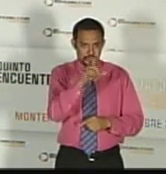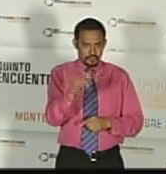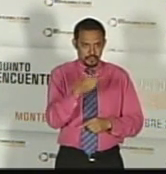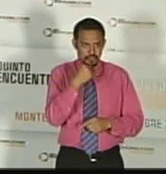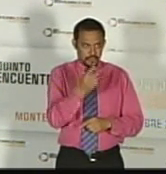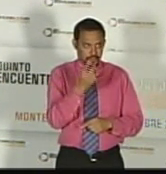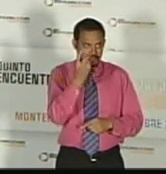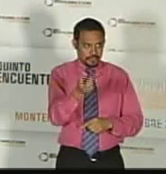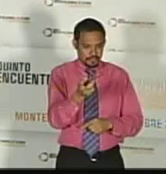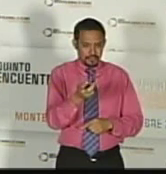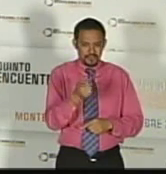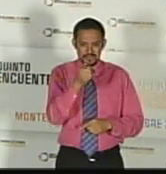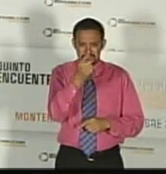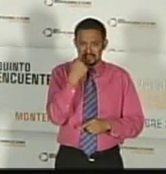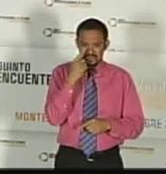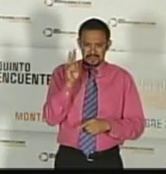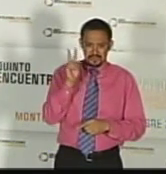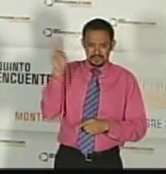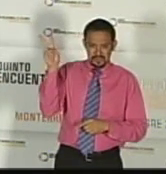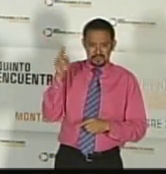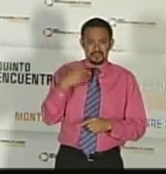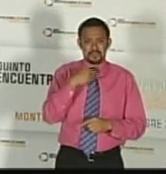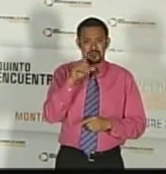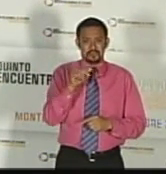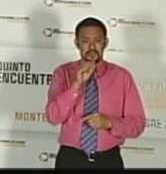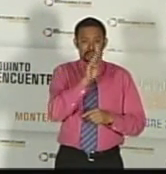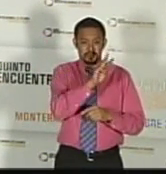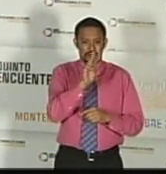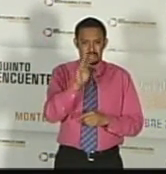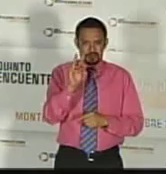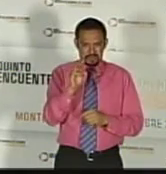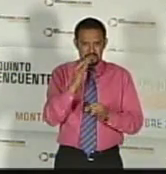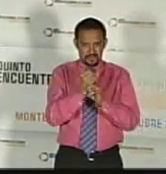voy a pedir que vean mi website posteriormente,